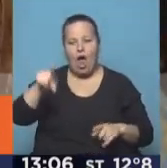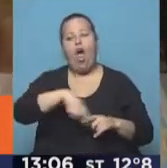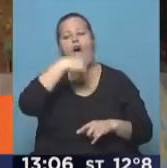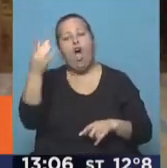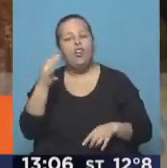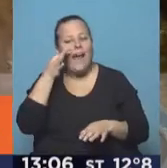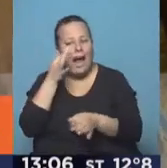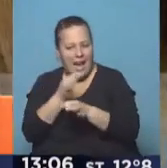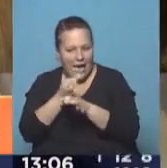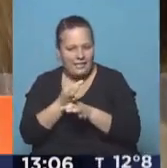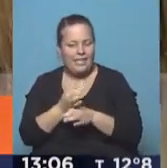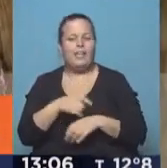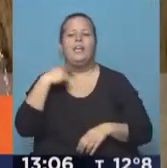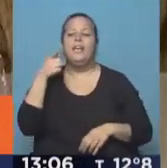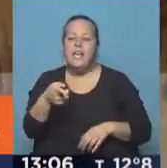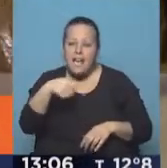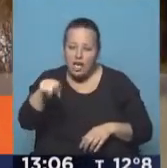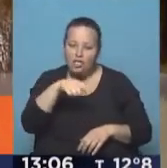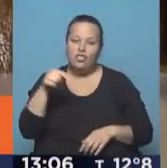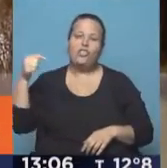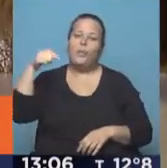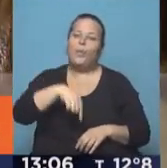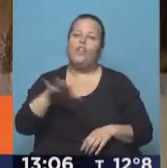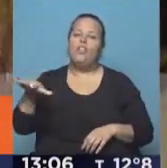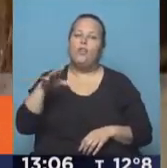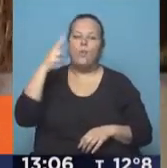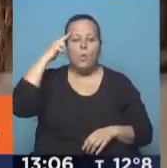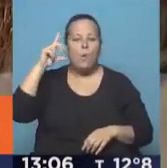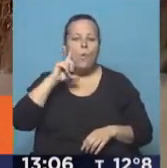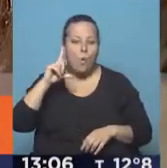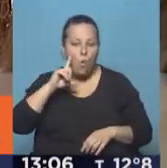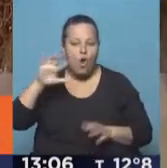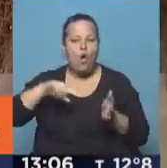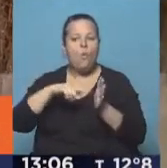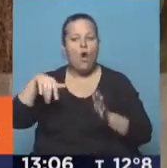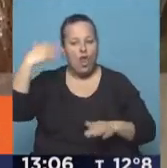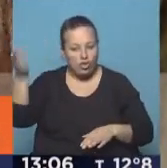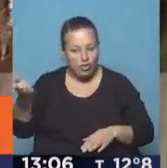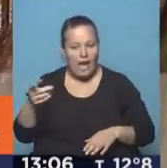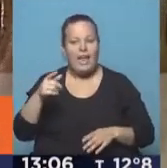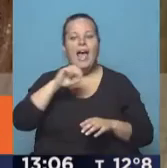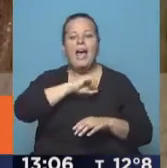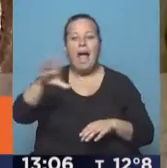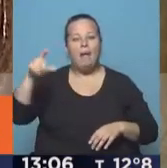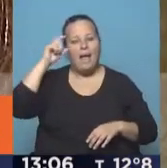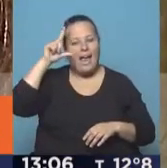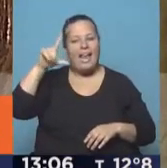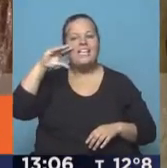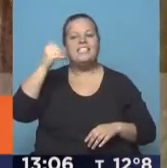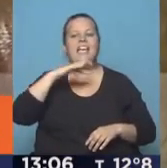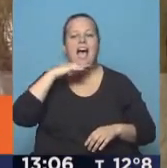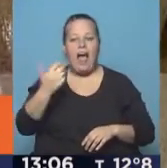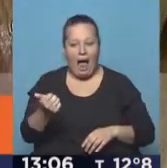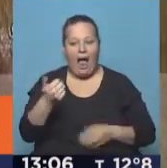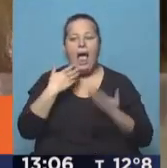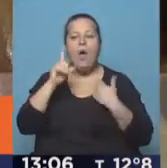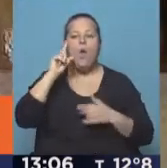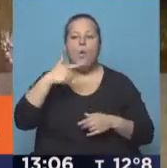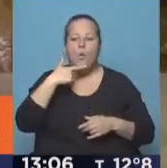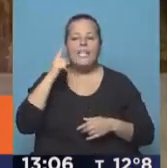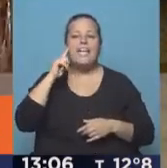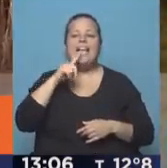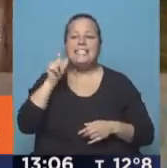raza, de la raza Yorkton. Ellos vienen de 9 de julio, de provincia de Buenos Aires, de la estancia El Chajá. Y vamos a hablar con Luis Islas,